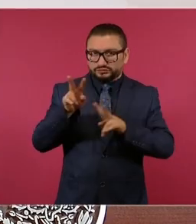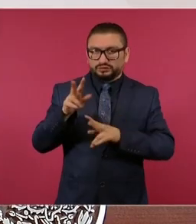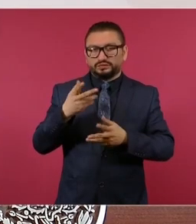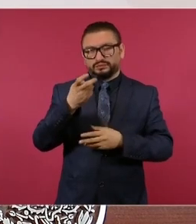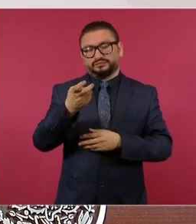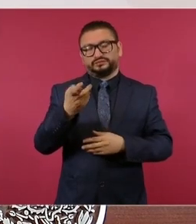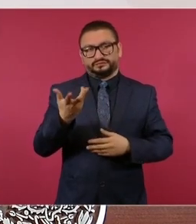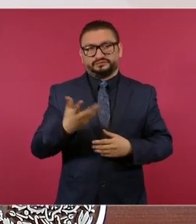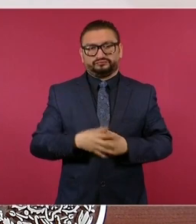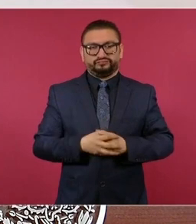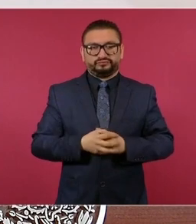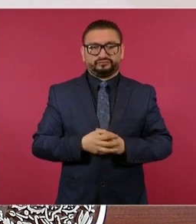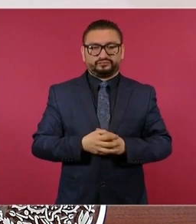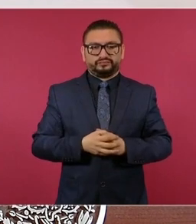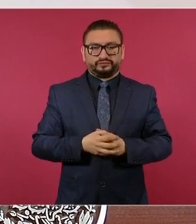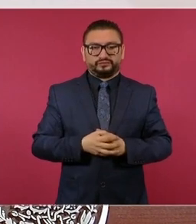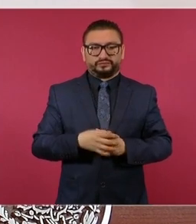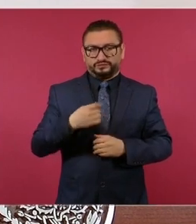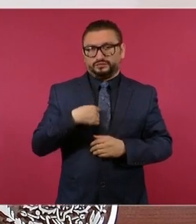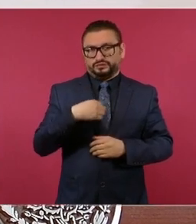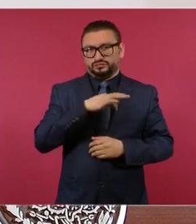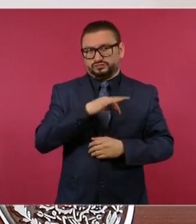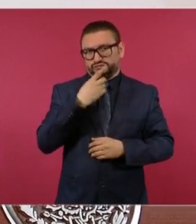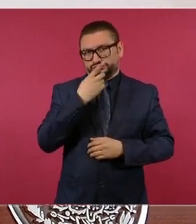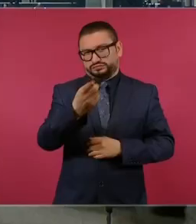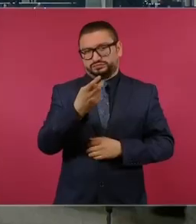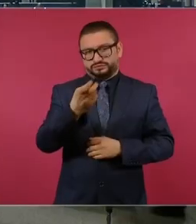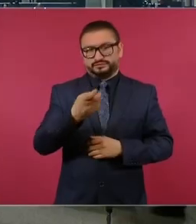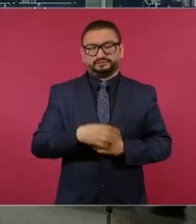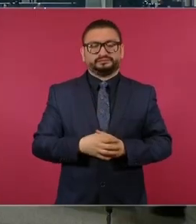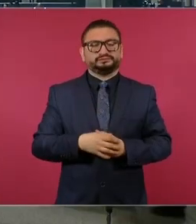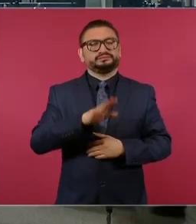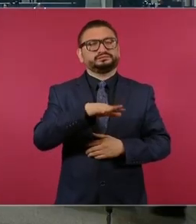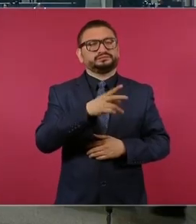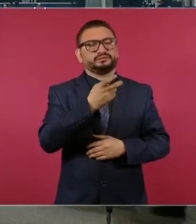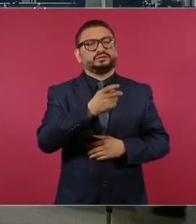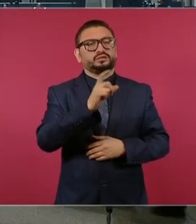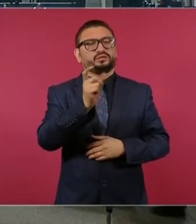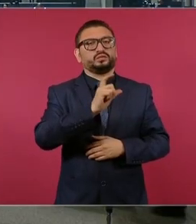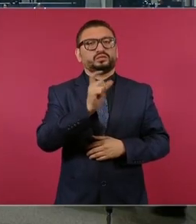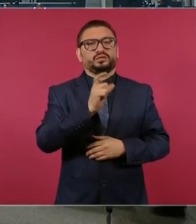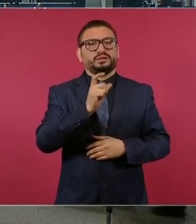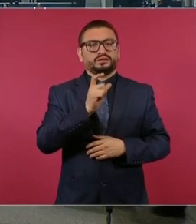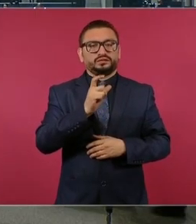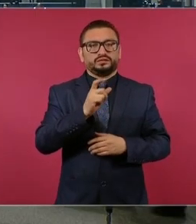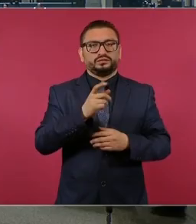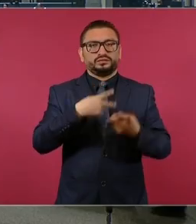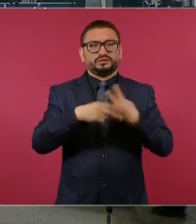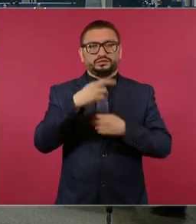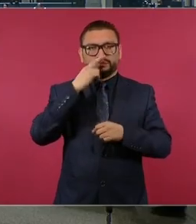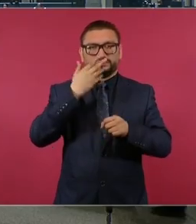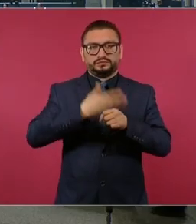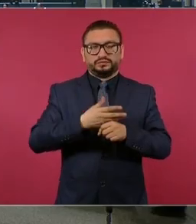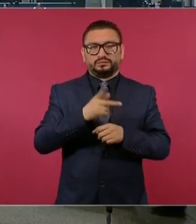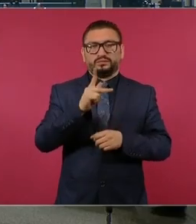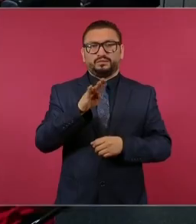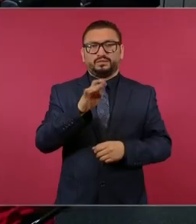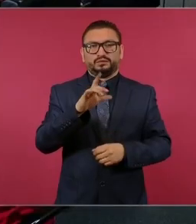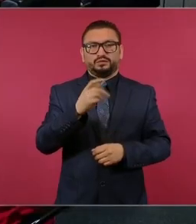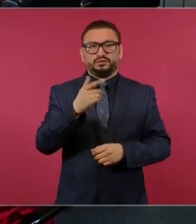Entonces, eso es lo que puedo comentar. Sobre esto, presidente, ¿cuándo vendría el titular de la UIF, Pablo Gómez,